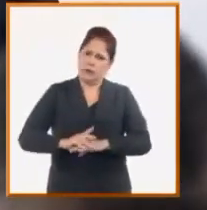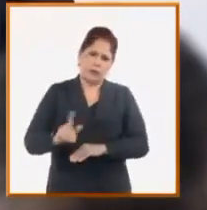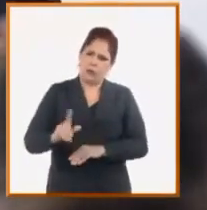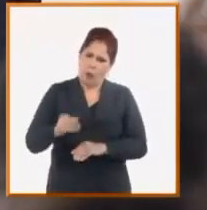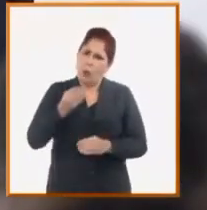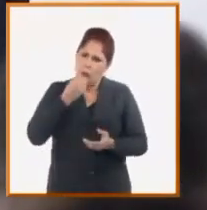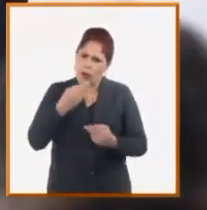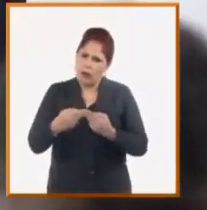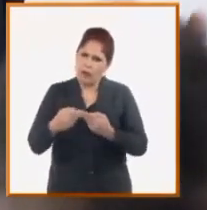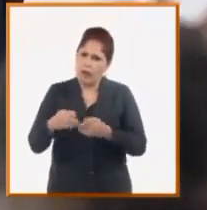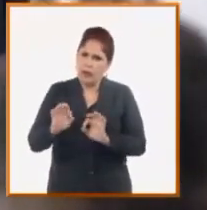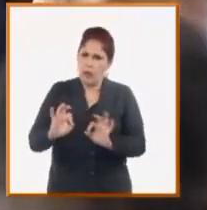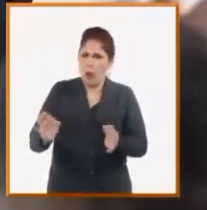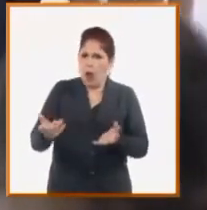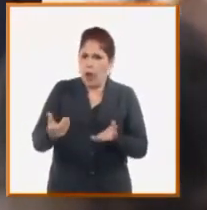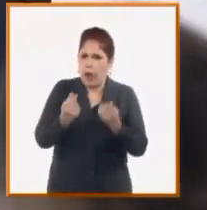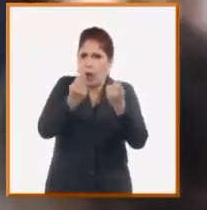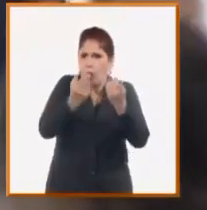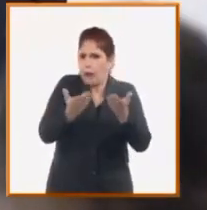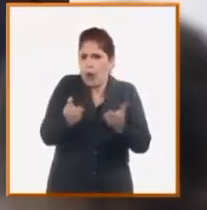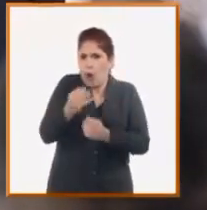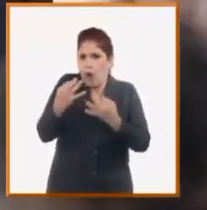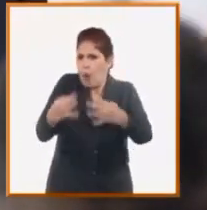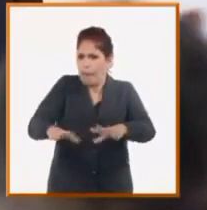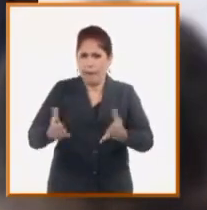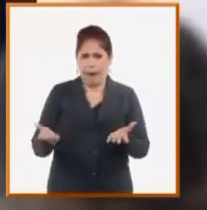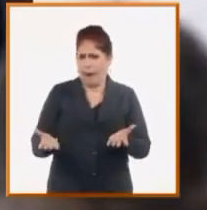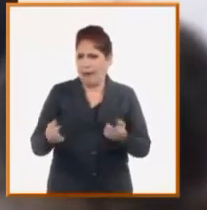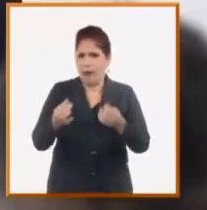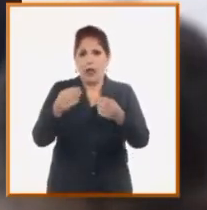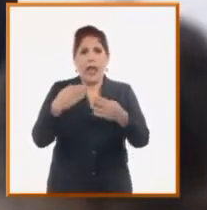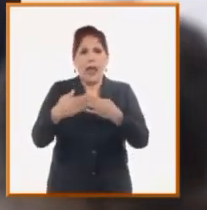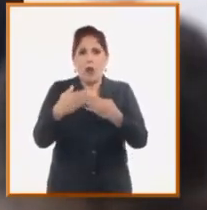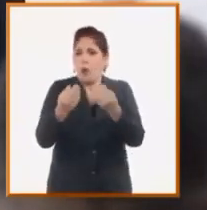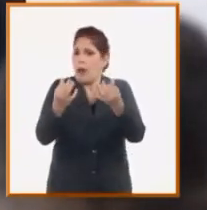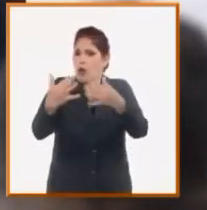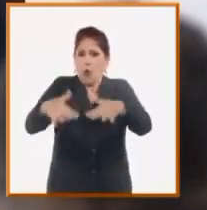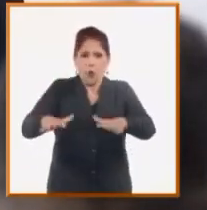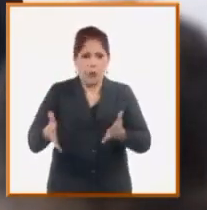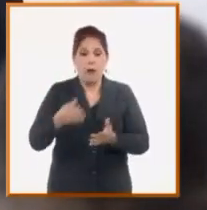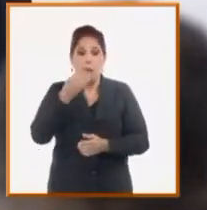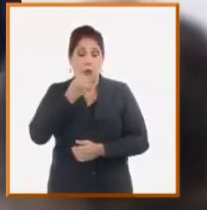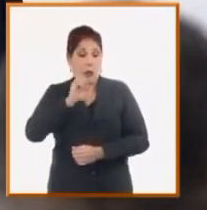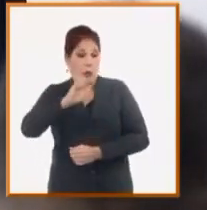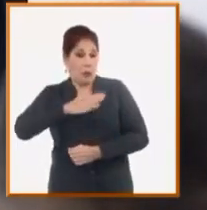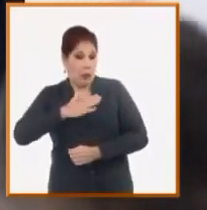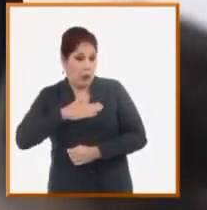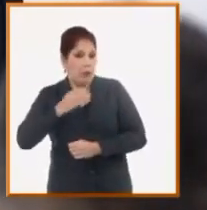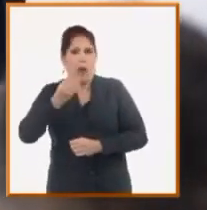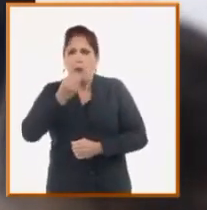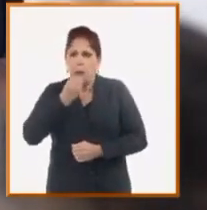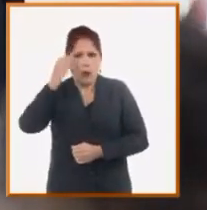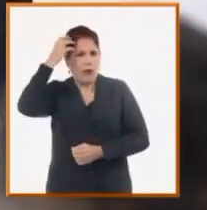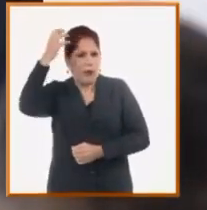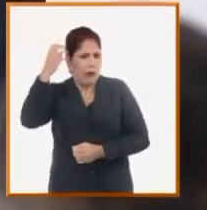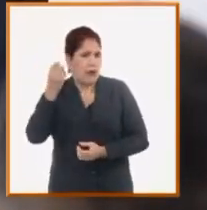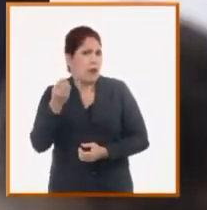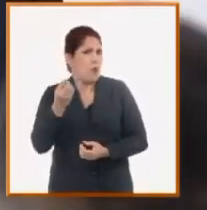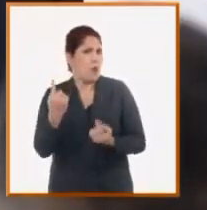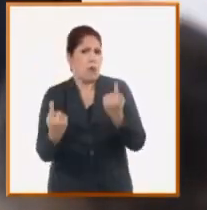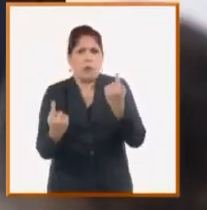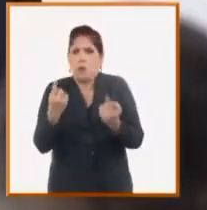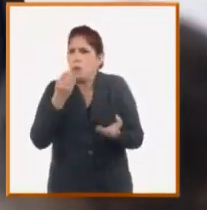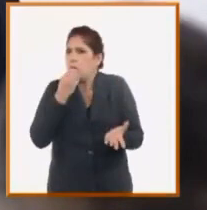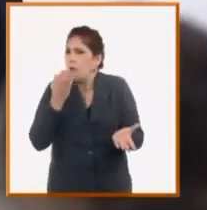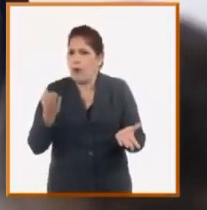Y nosotros decimos actores económicos, concepto que también hay diferentes opiniones de él, pero actores económicos son todos